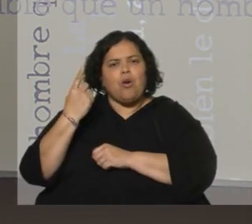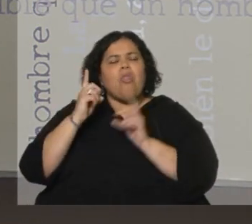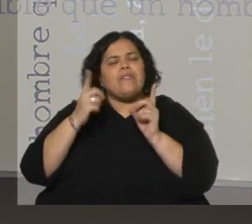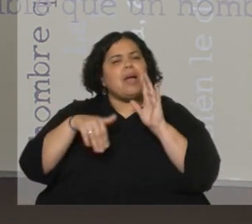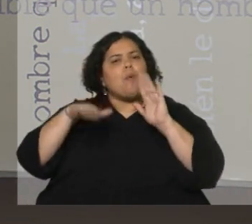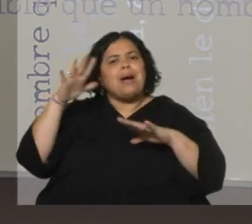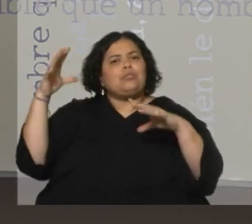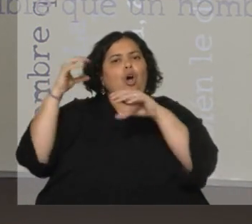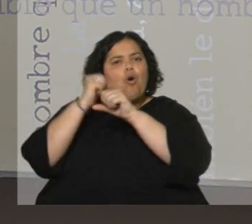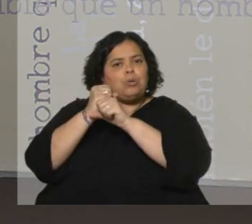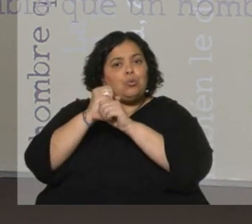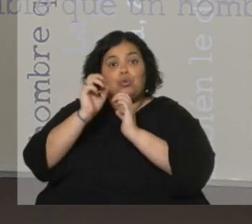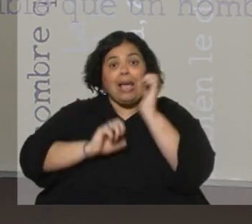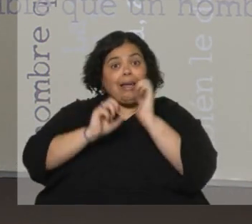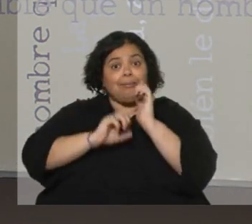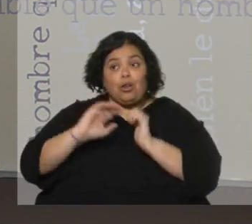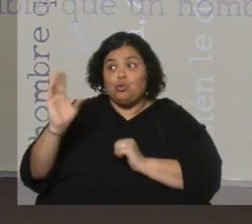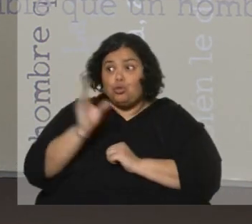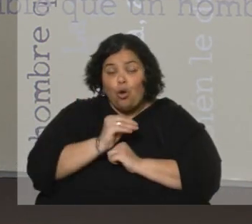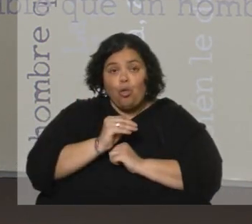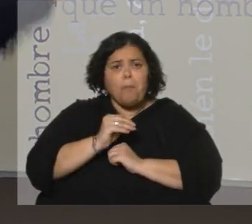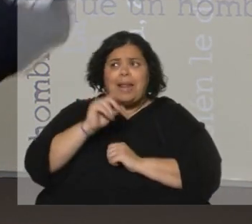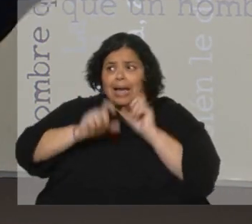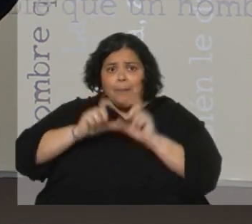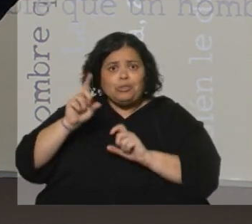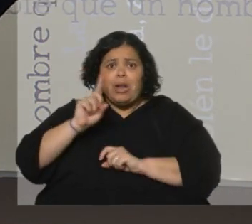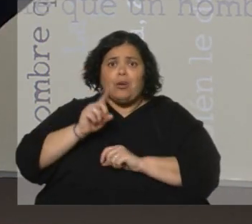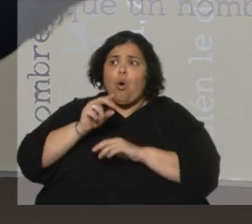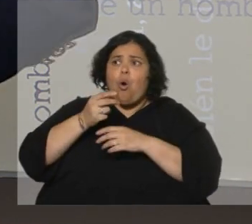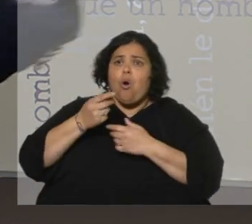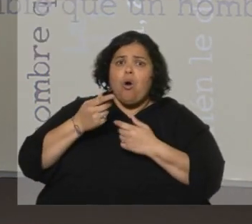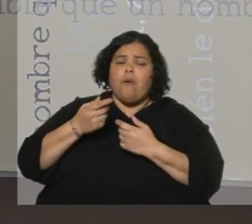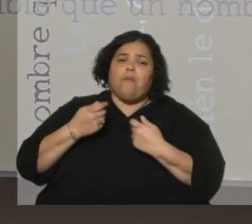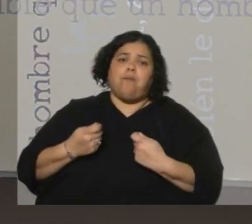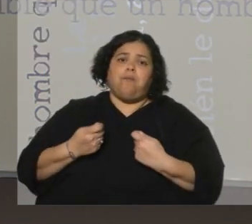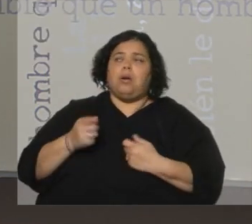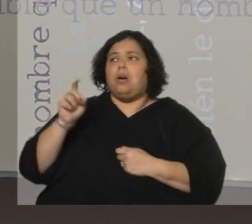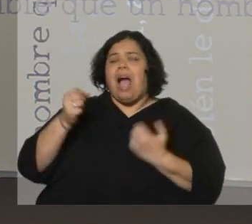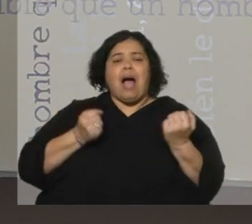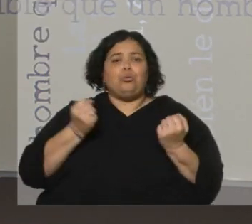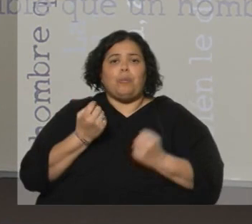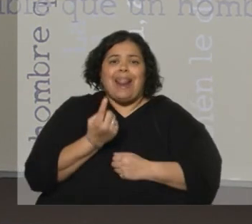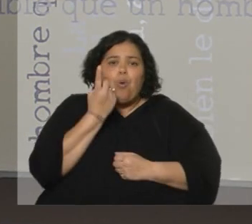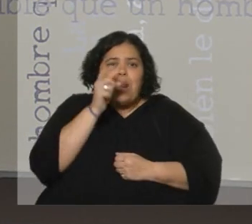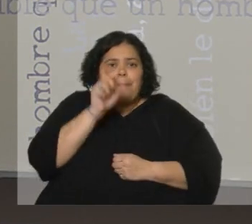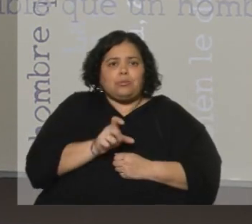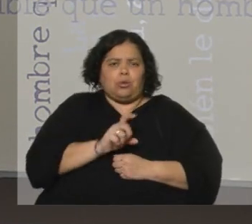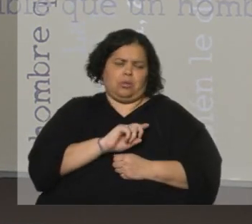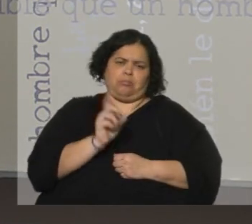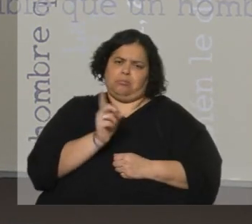Ómnibus eléctricos todos ellos para que la no vaya a la ciudad vieja deje el auto 8 horas parado vaya una persona en Los Ángeles hay